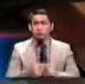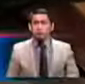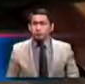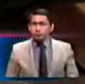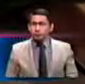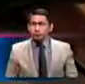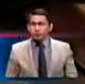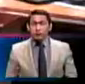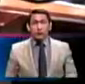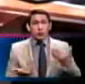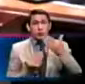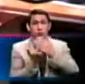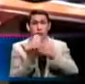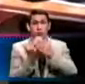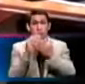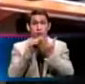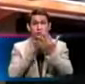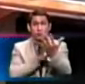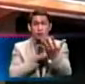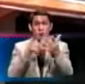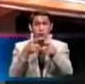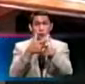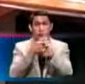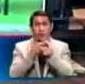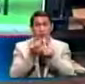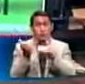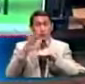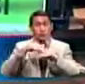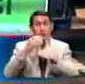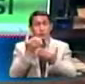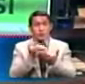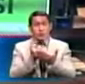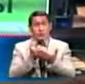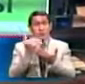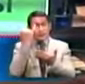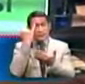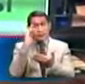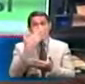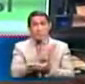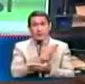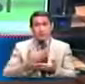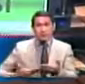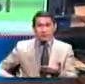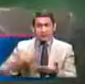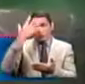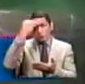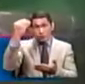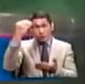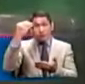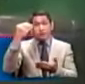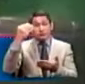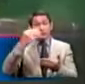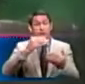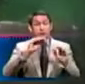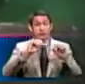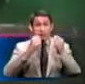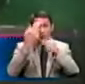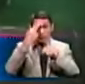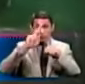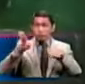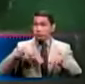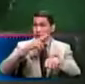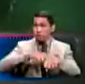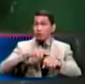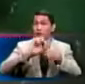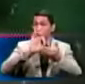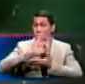Un nuevo proyecto de ley con carácter de urgente en materia económica que envió el presidente Daniel Noboa pasó el filtro de la Asamblea Nacional. La ley de turismo fue aprobada la